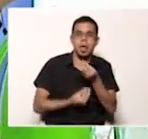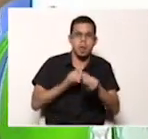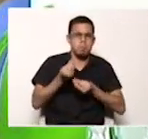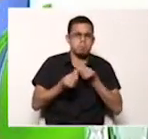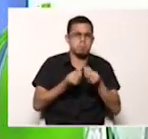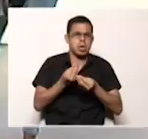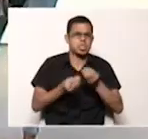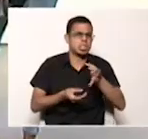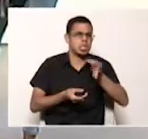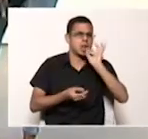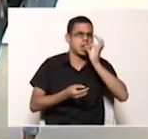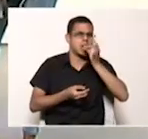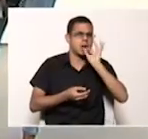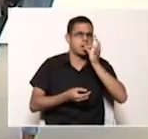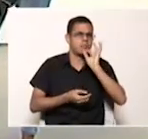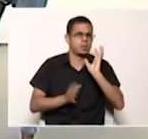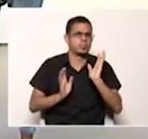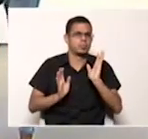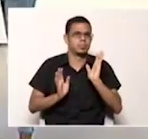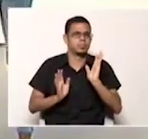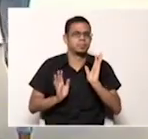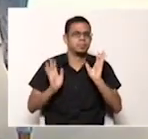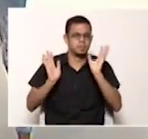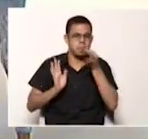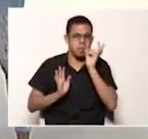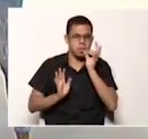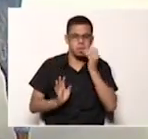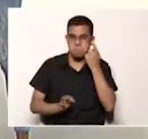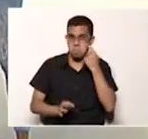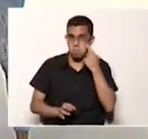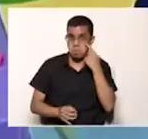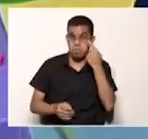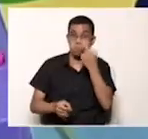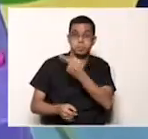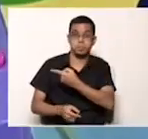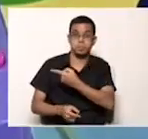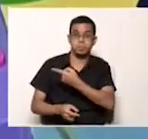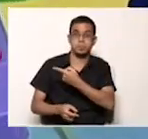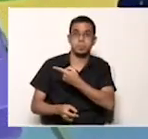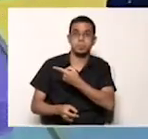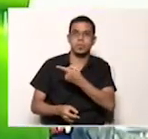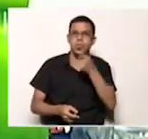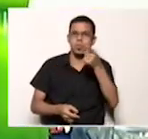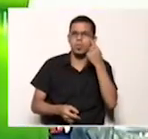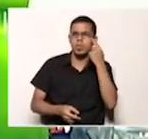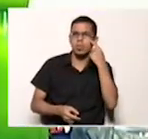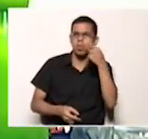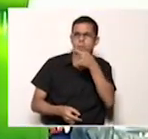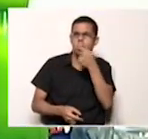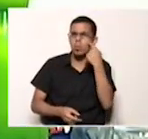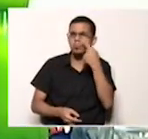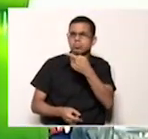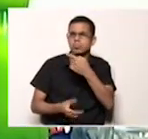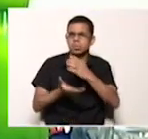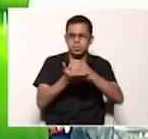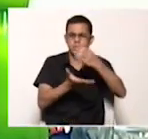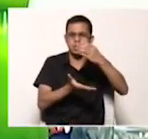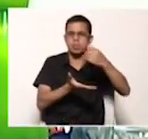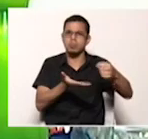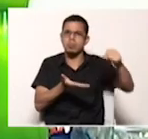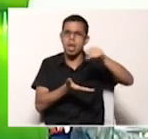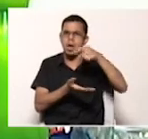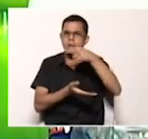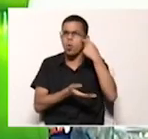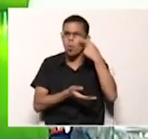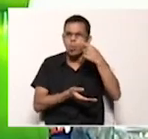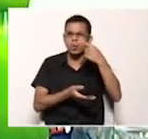¿Tomas café? Sí. ¿Tomas café? Por supuesto, todas las mañanas, si no, no. ¿Han preparado café en este implemento, en